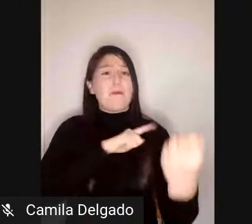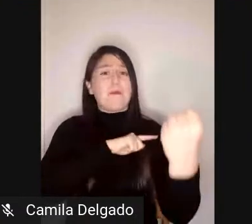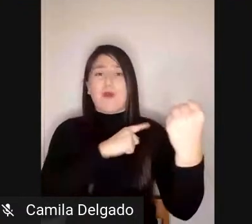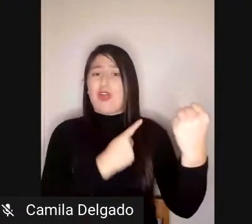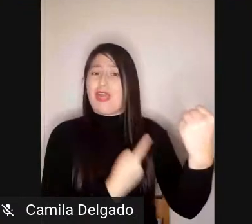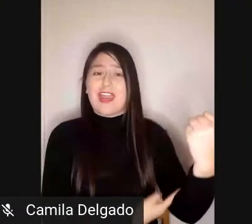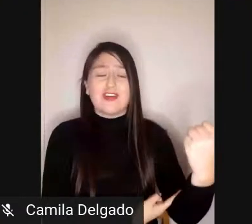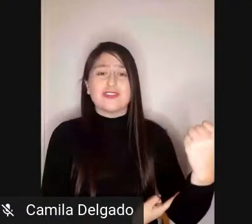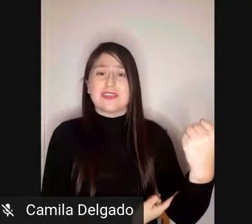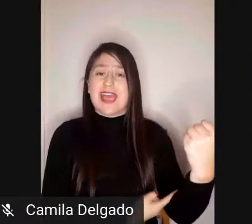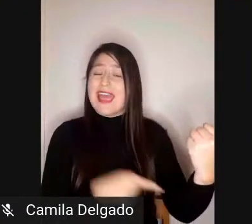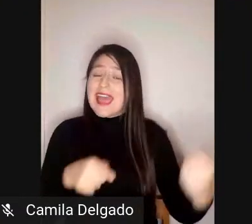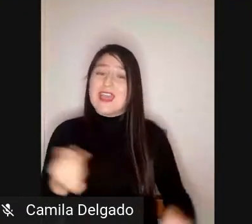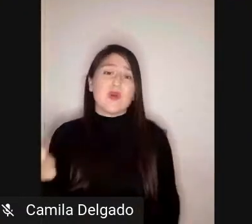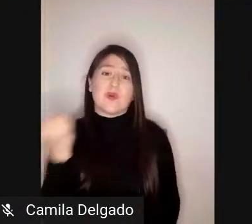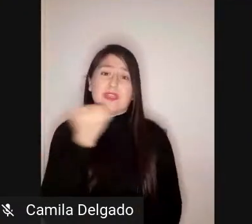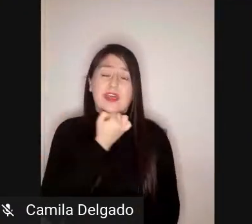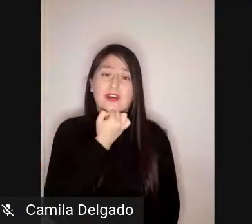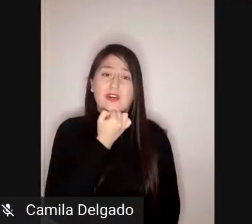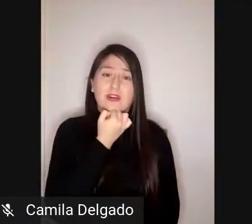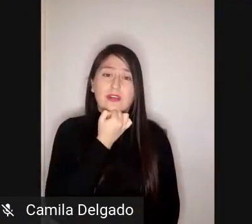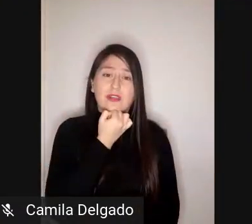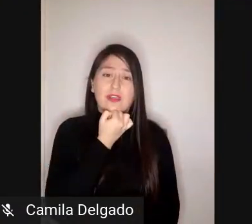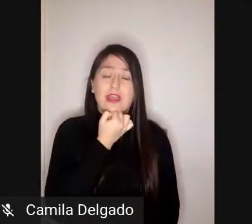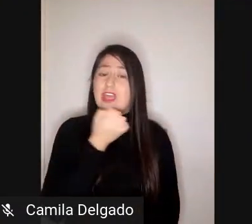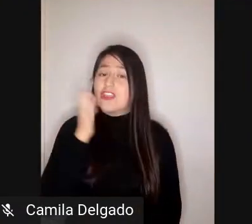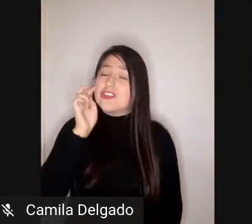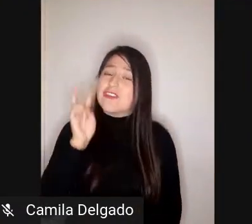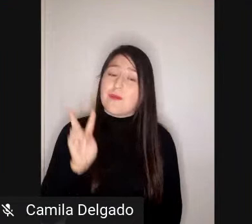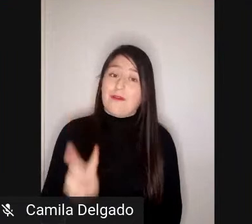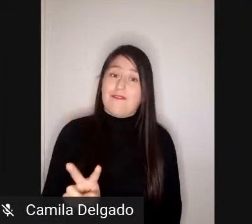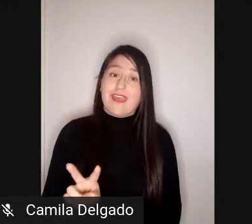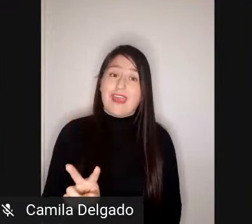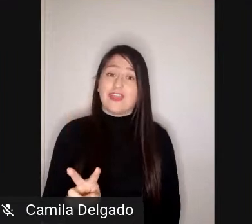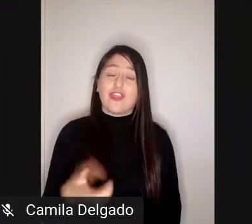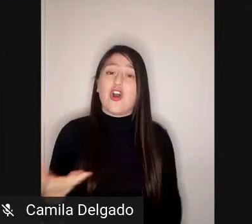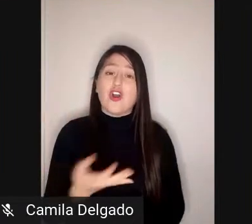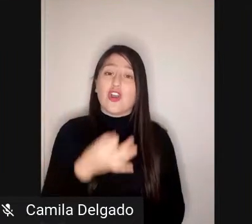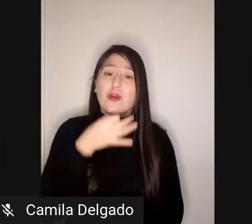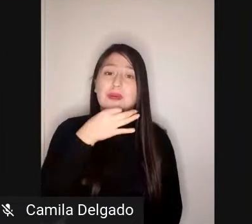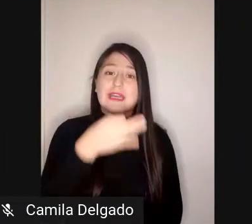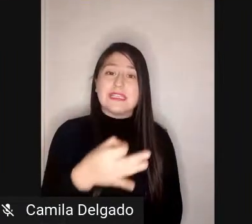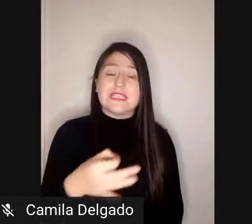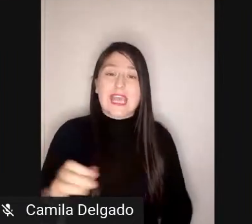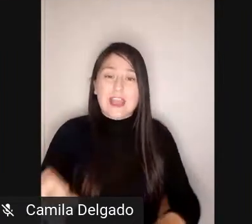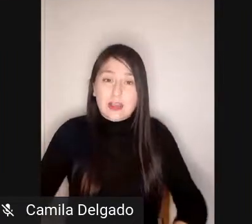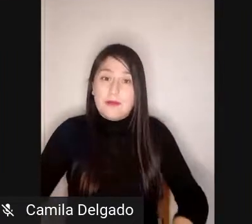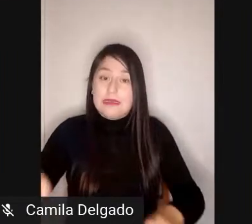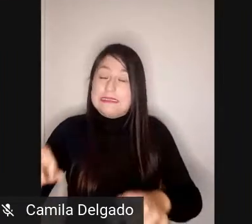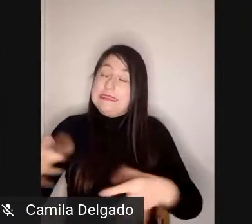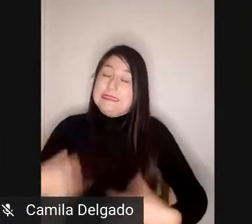error. Así que vamos viendo las cosas con, digamos, como decía Bourdieu, con anteojo de doble vidrio, cuando el primero no me sirve, me pongo el